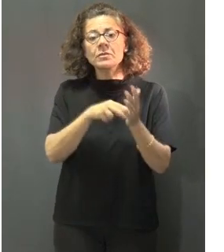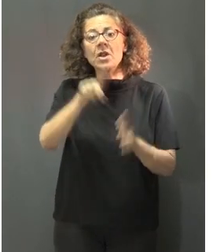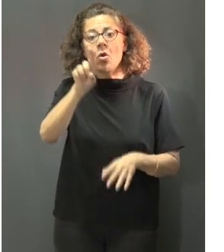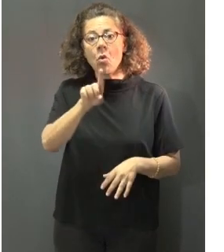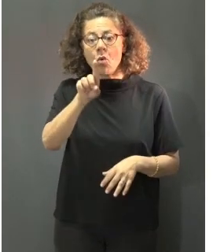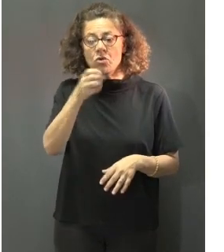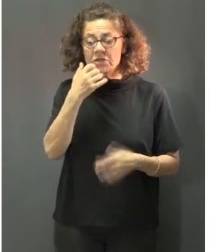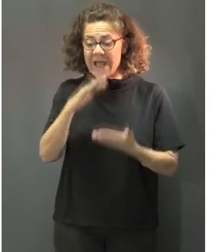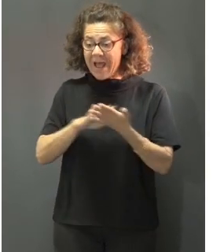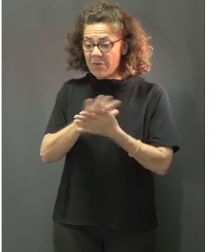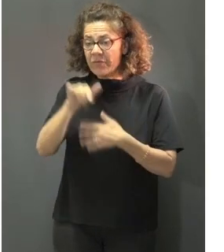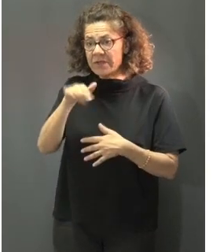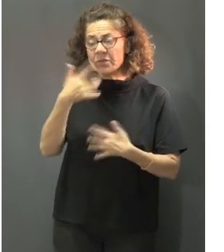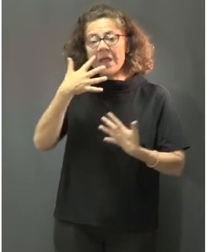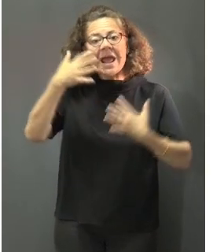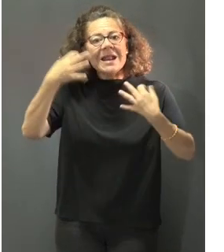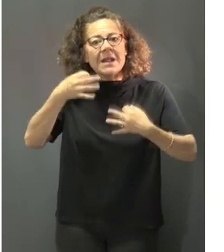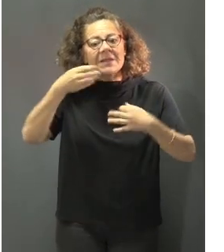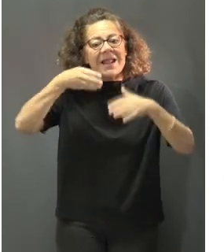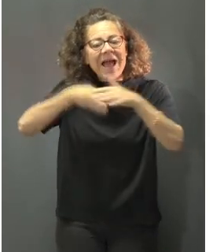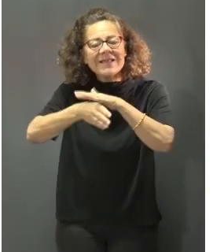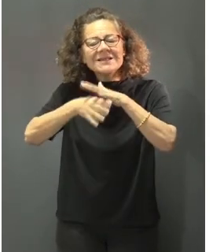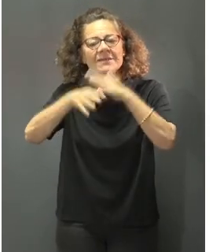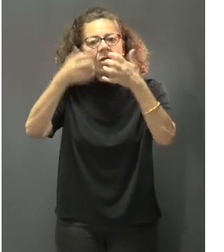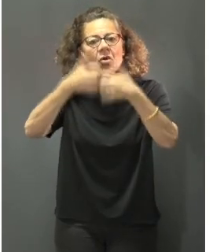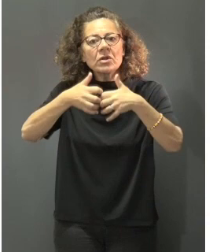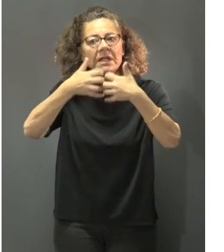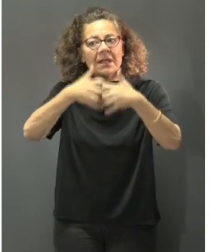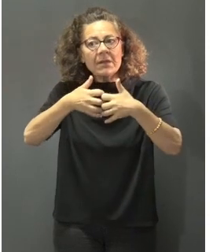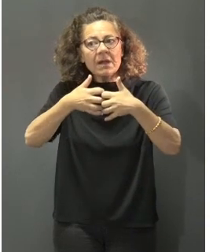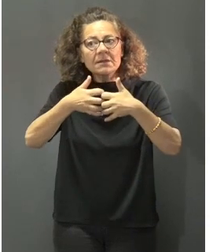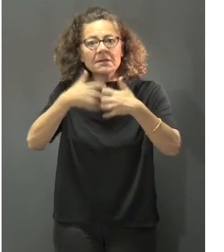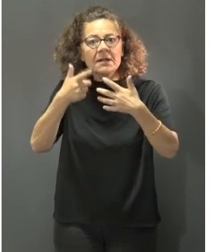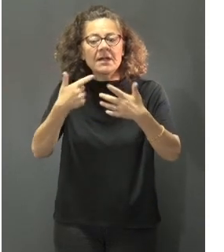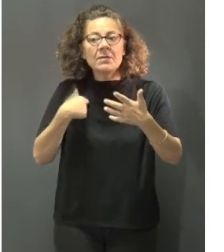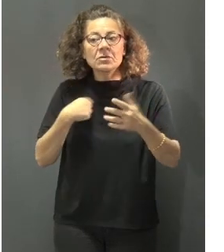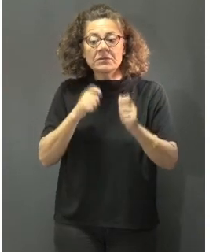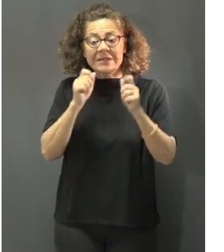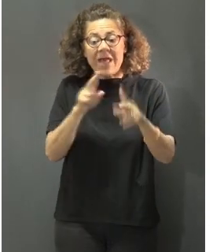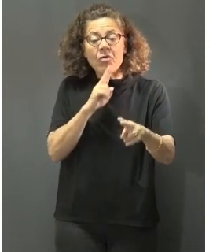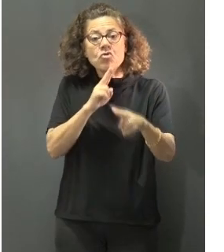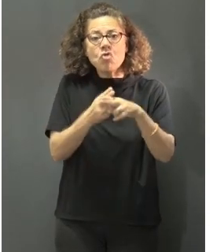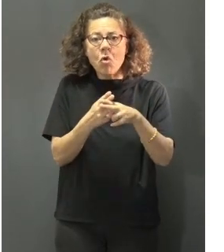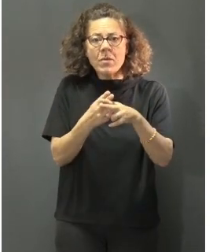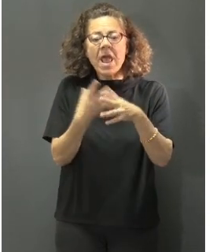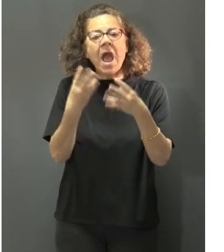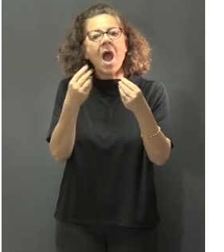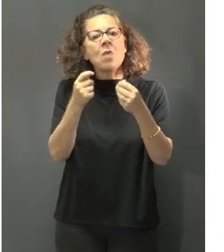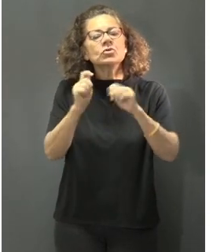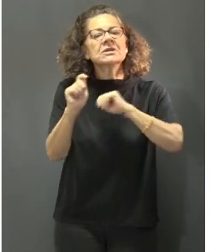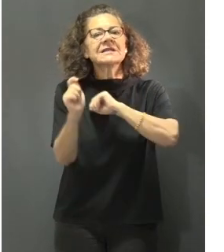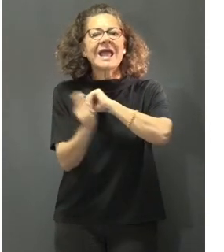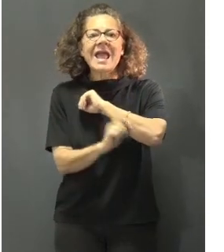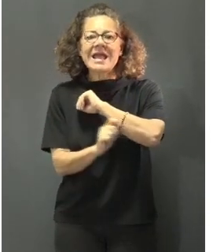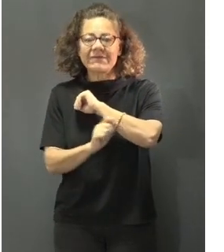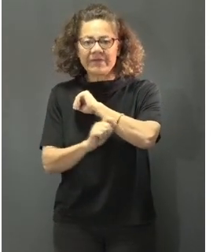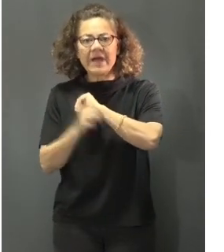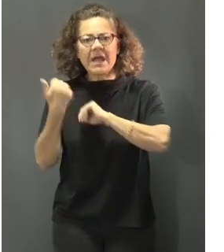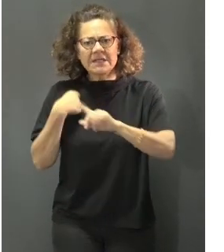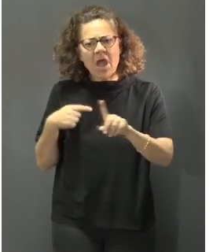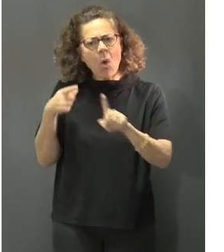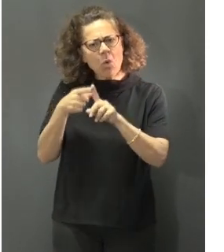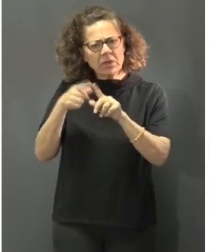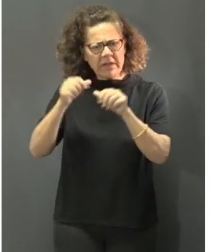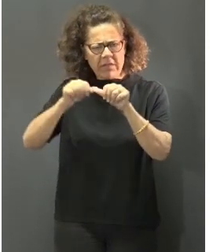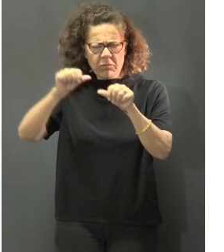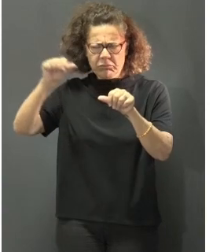este tipo de cosas digo, bueno, realmente es que la accesibilidad cognitiva le hemos venido a poner nombre a muchas estrategias que ya se venían utilizando